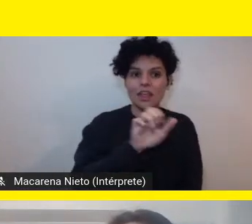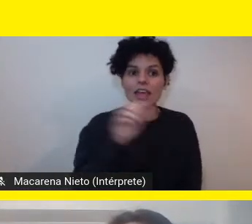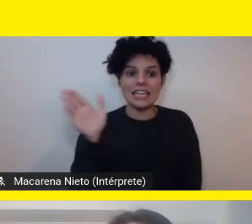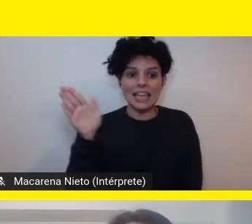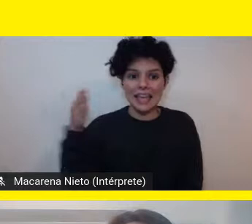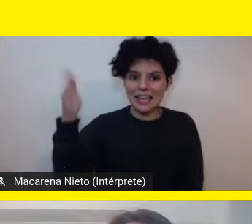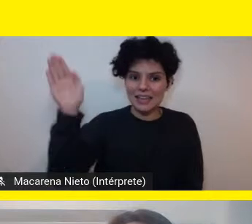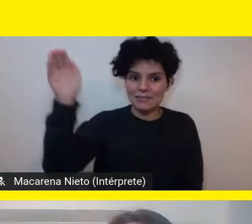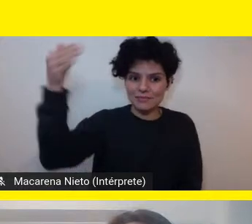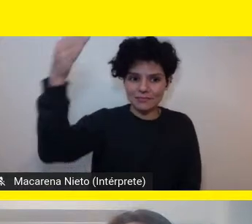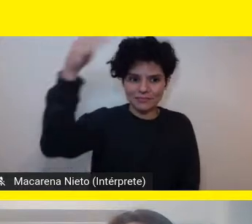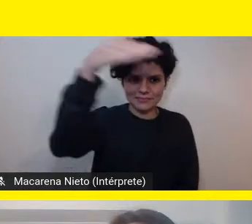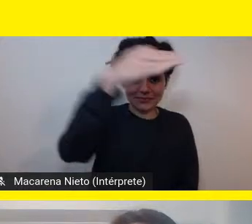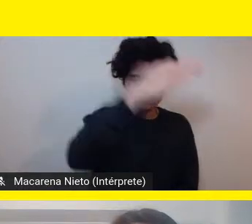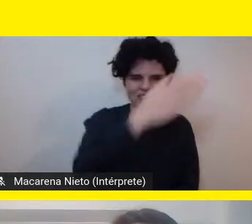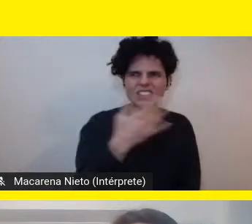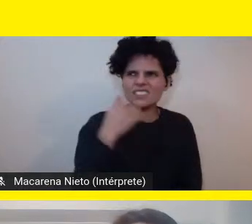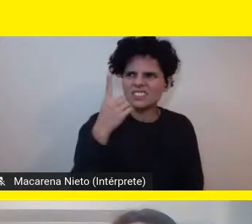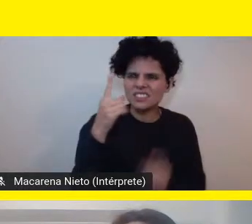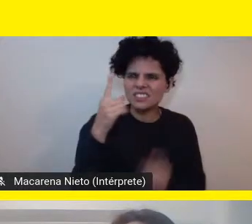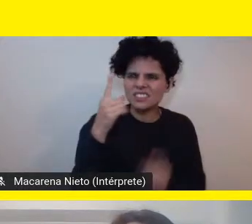historia de Aide